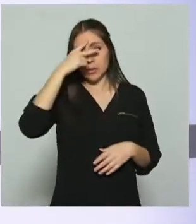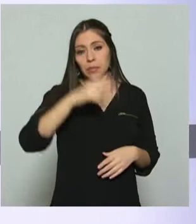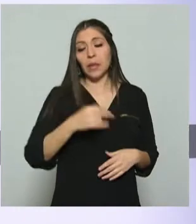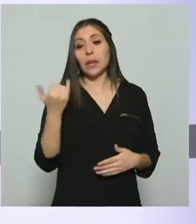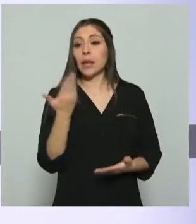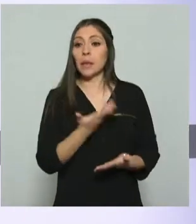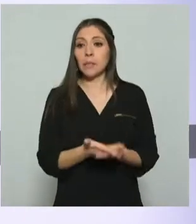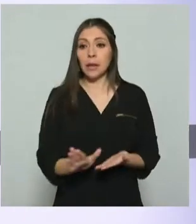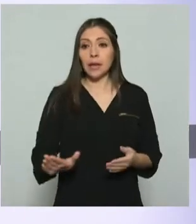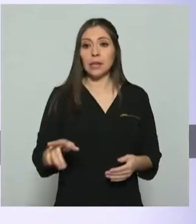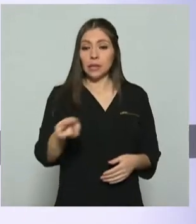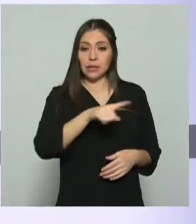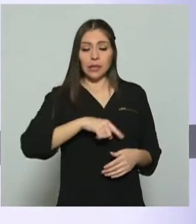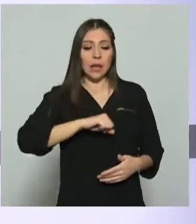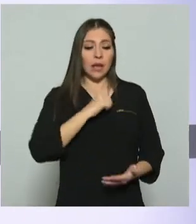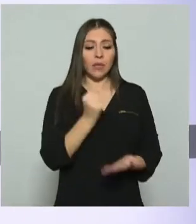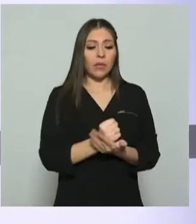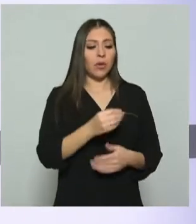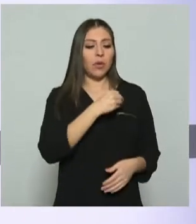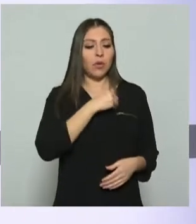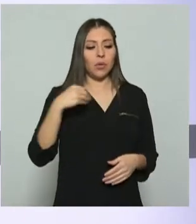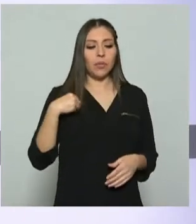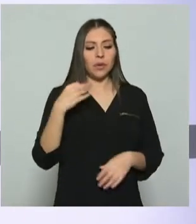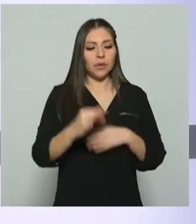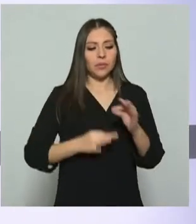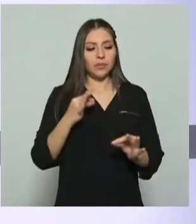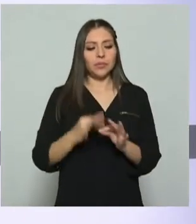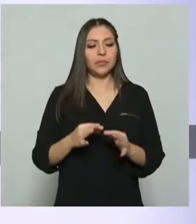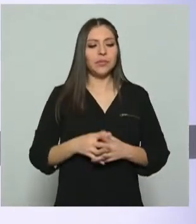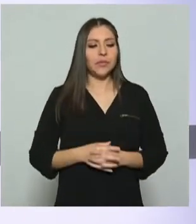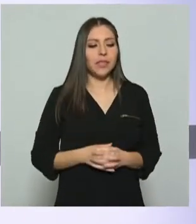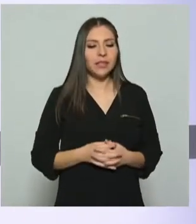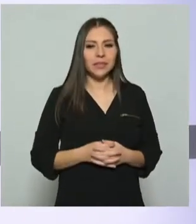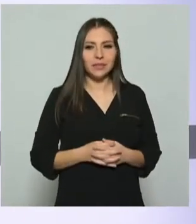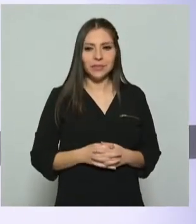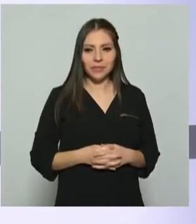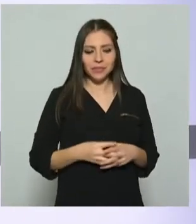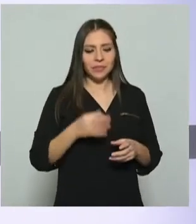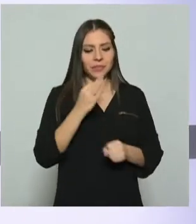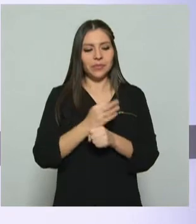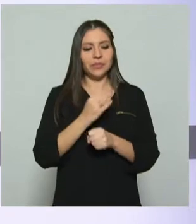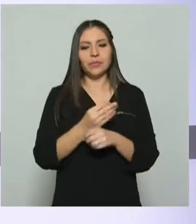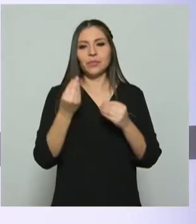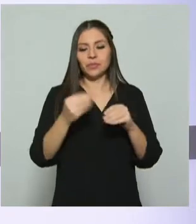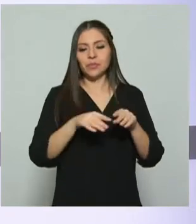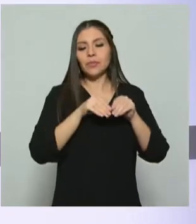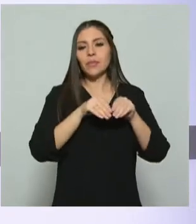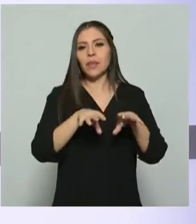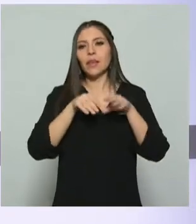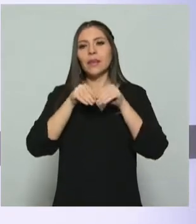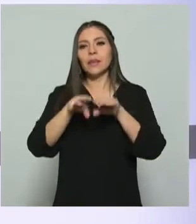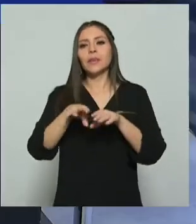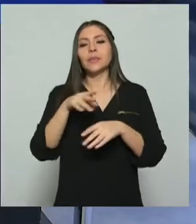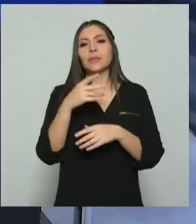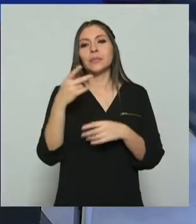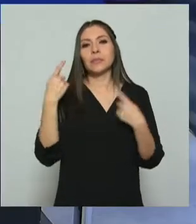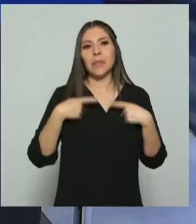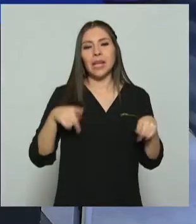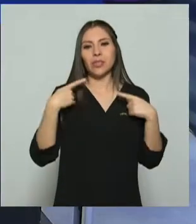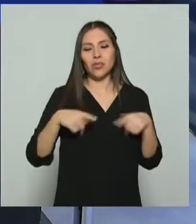todo está obligada a cumplir la UNAM. Claro, y en este momento están muchos medios de comunicación ya en la Fiscalía esperando